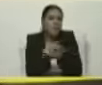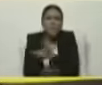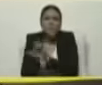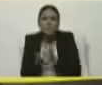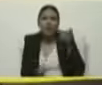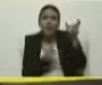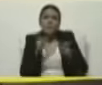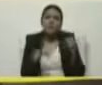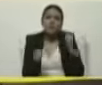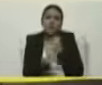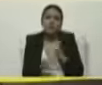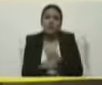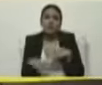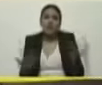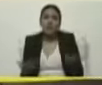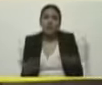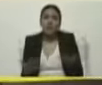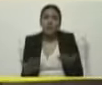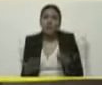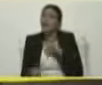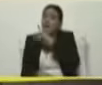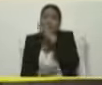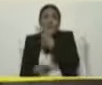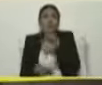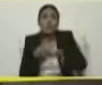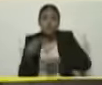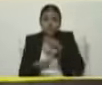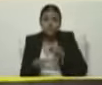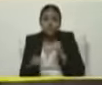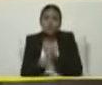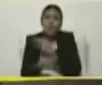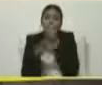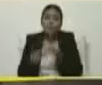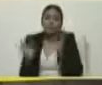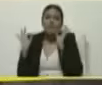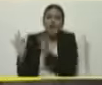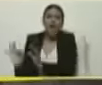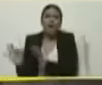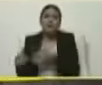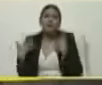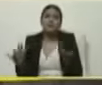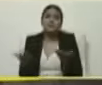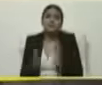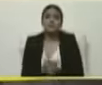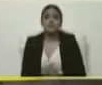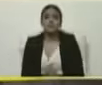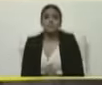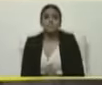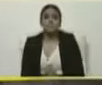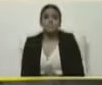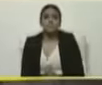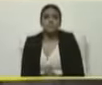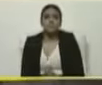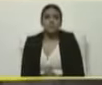trabajadores. Capitalismo salvaje. El capitalismo salvaje.